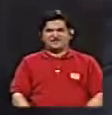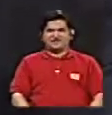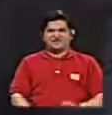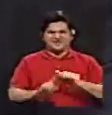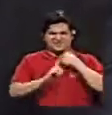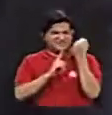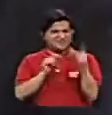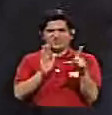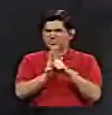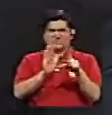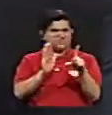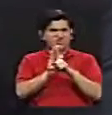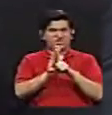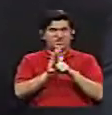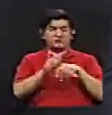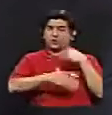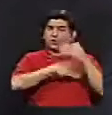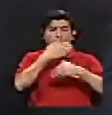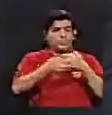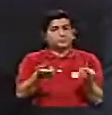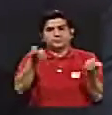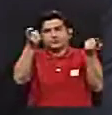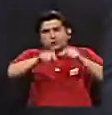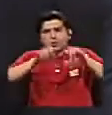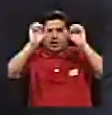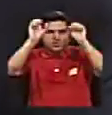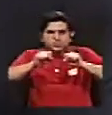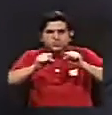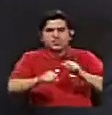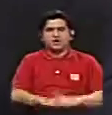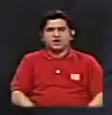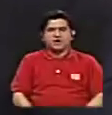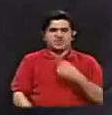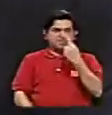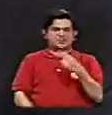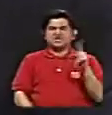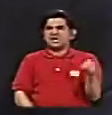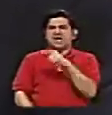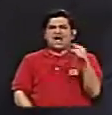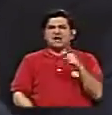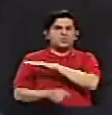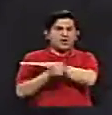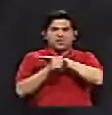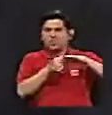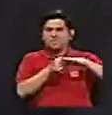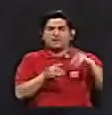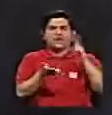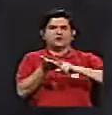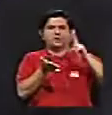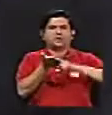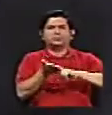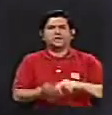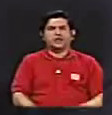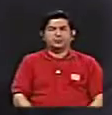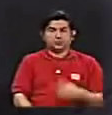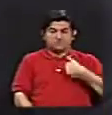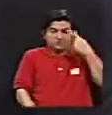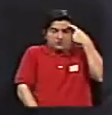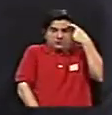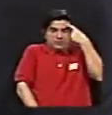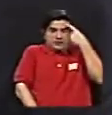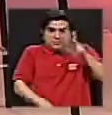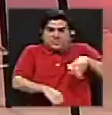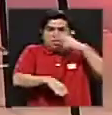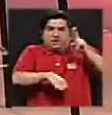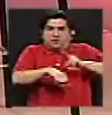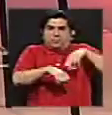ilegalidades o de acciones o de hechos que podría, con los cuales se podría alegar la nulidad del contrato. Y uno, eso, pensaría que lo